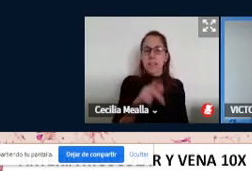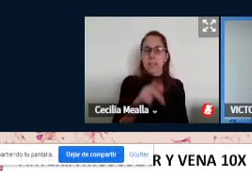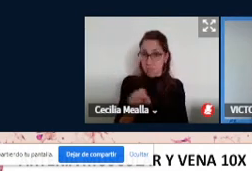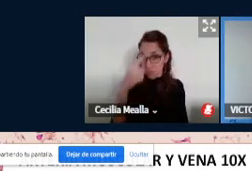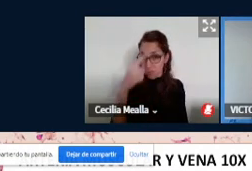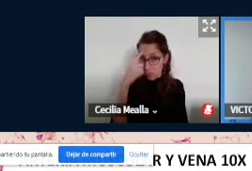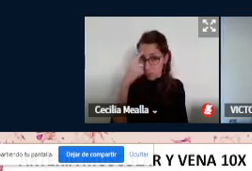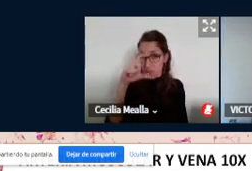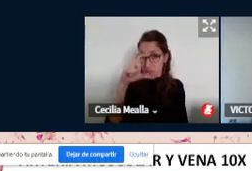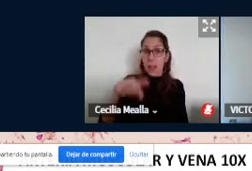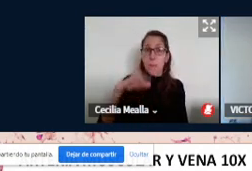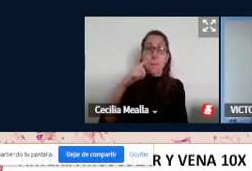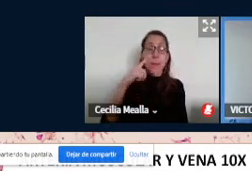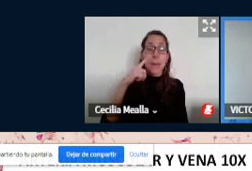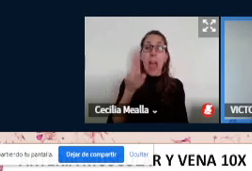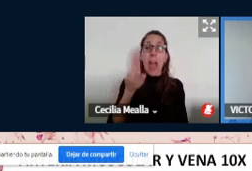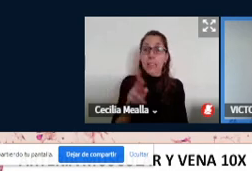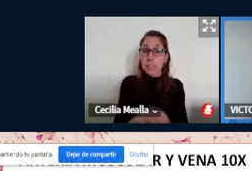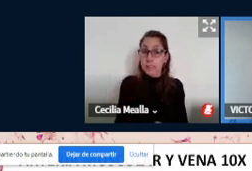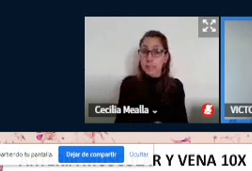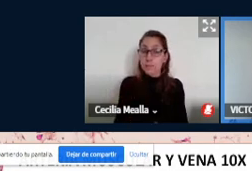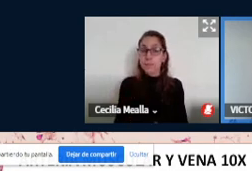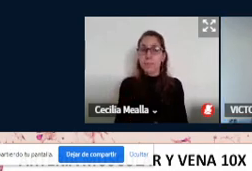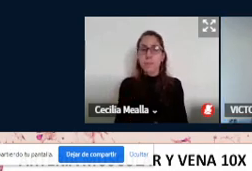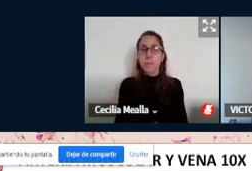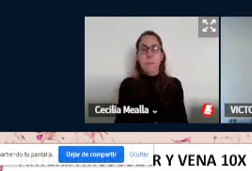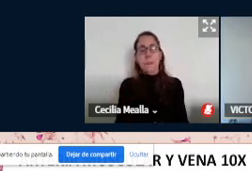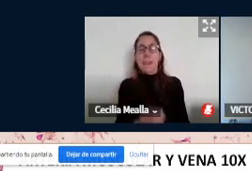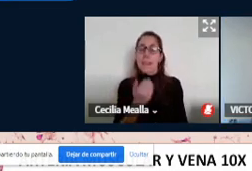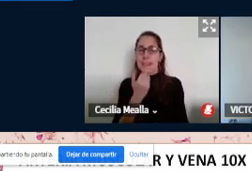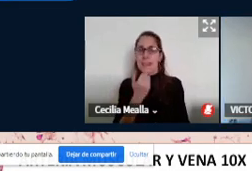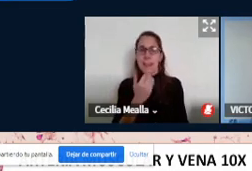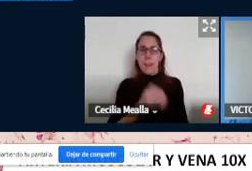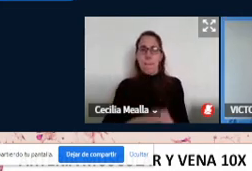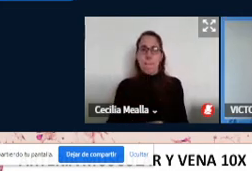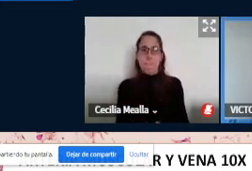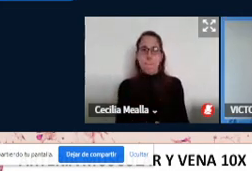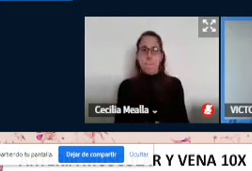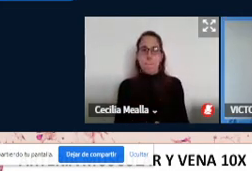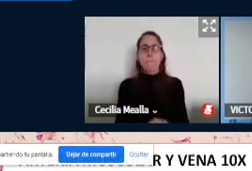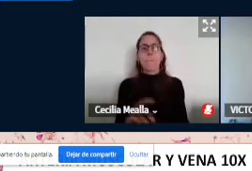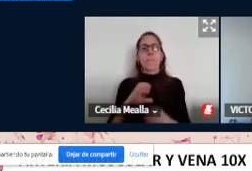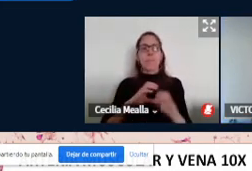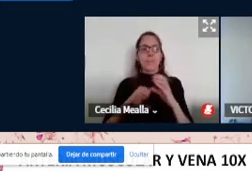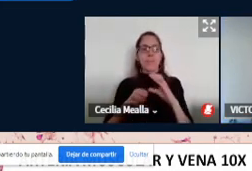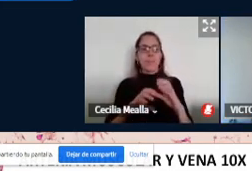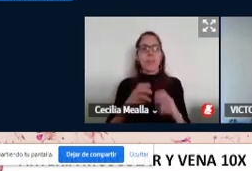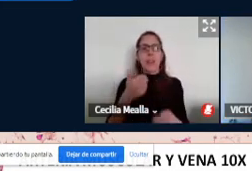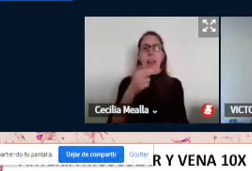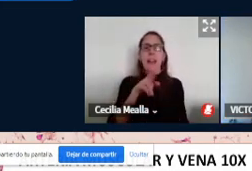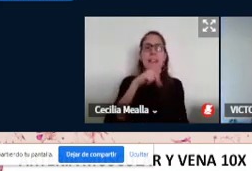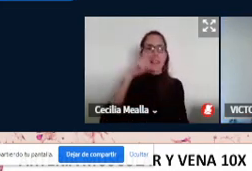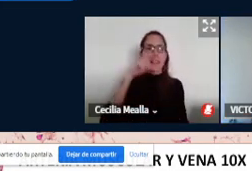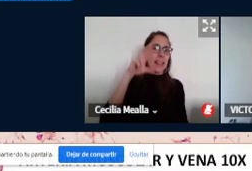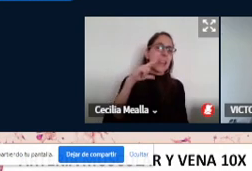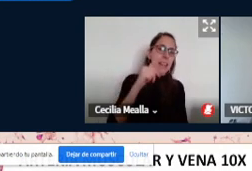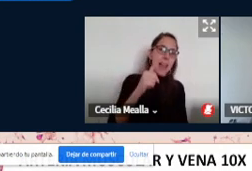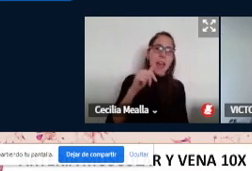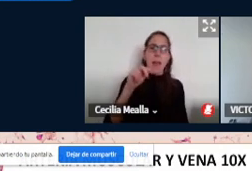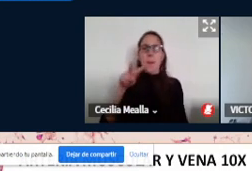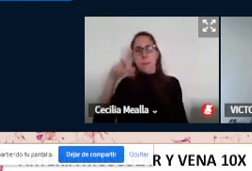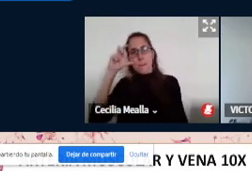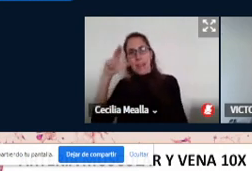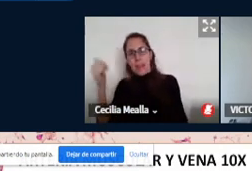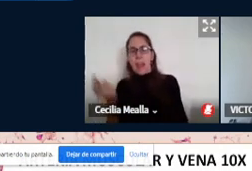¿Capilar les parece? Mm, Fíjense, no sé. Mateo dice arteria y vena, y Valentina dice